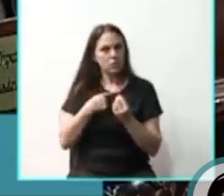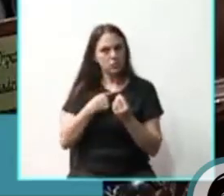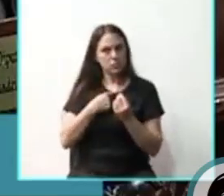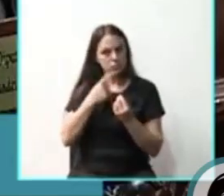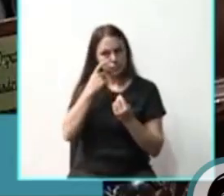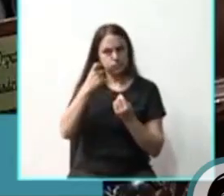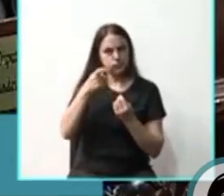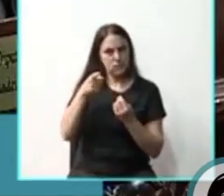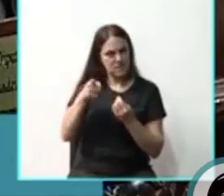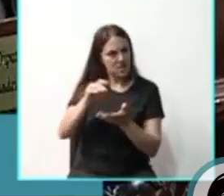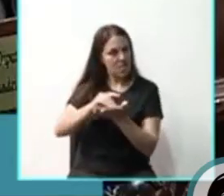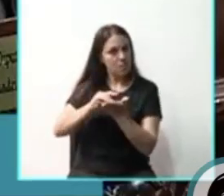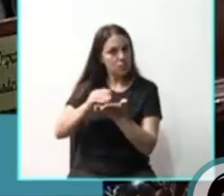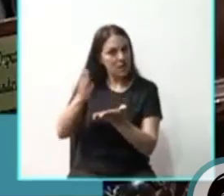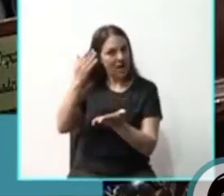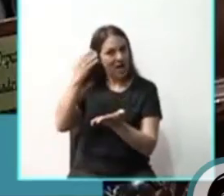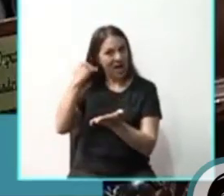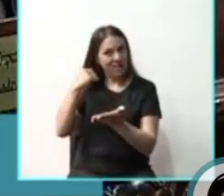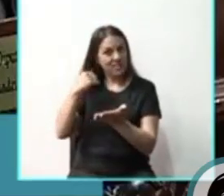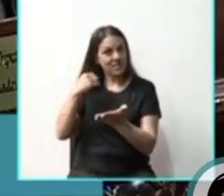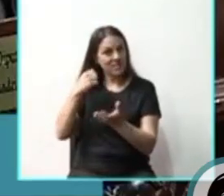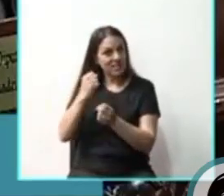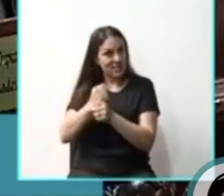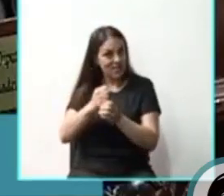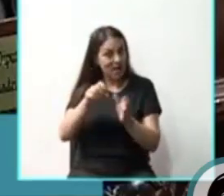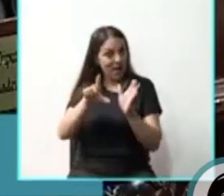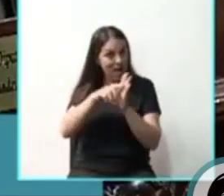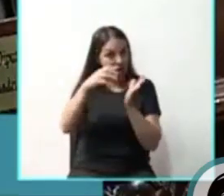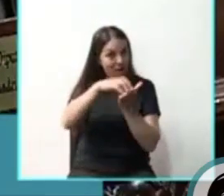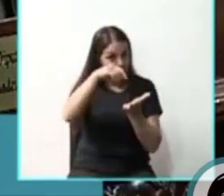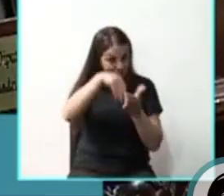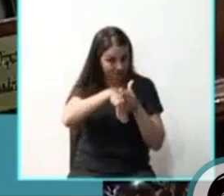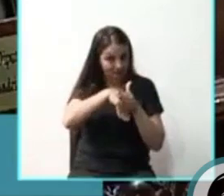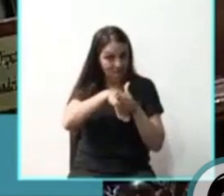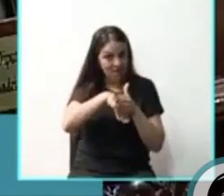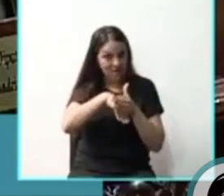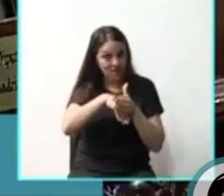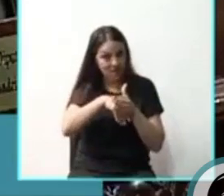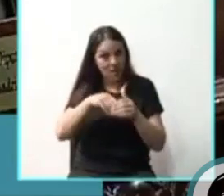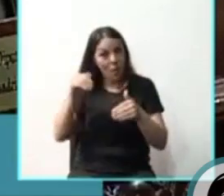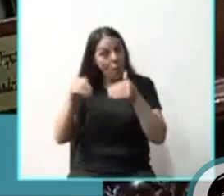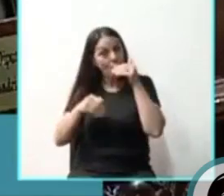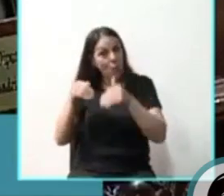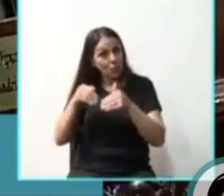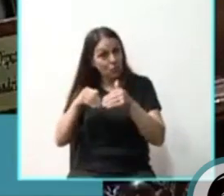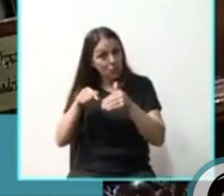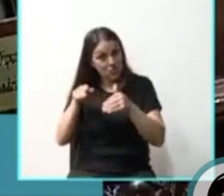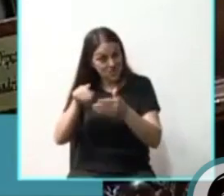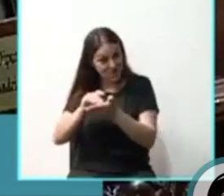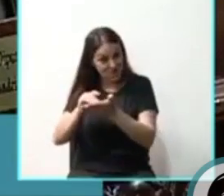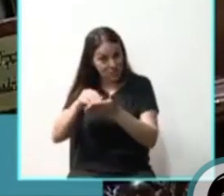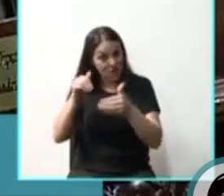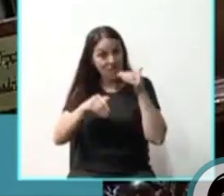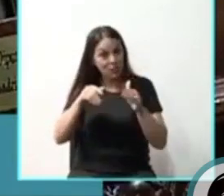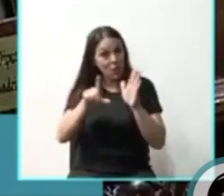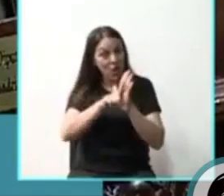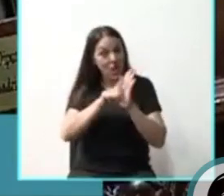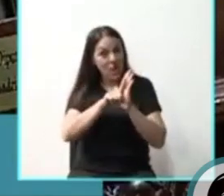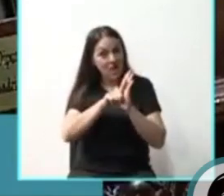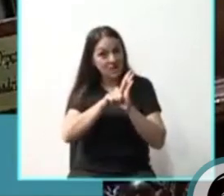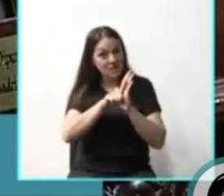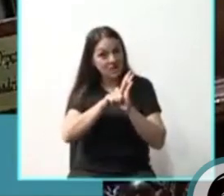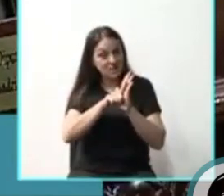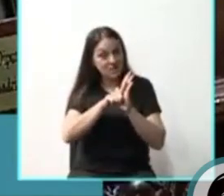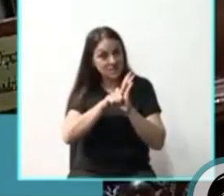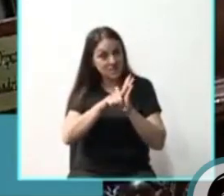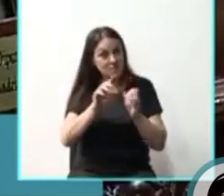cuando fue legisladora aquí votó una de las leyes lo que se conocería como la